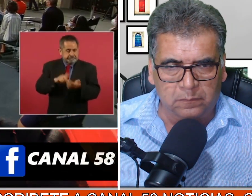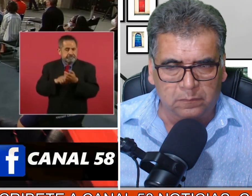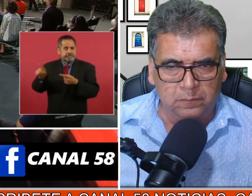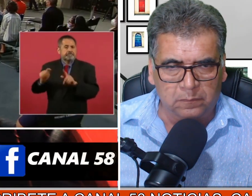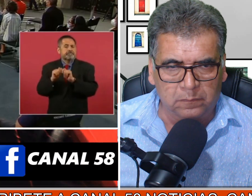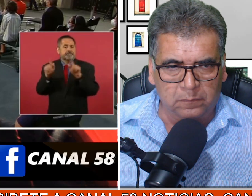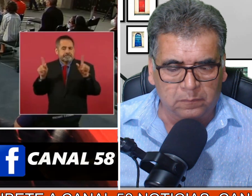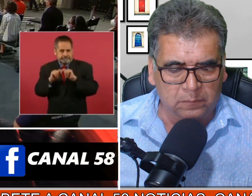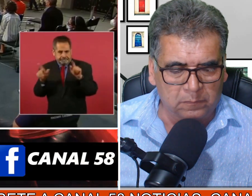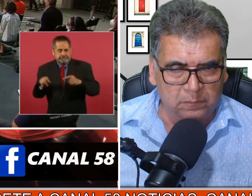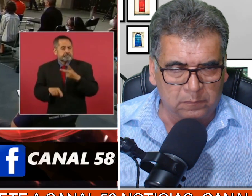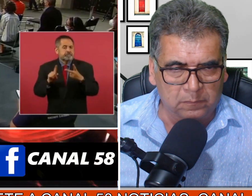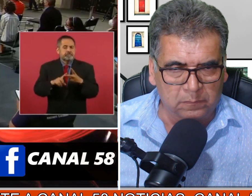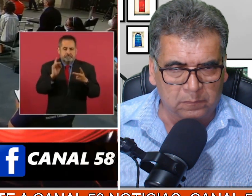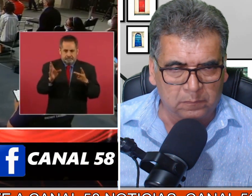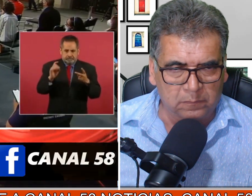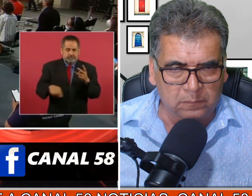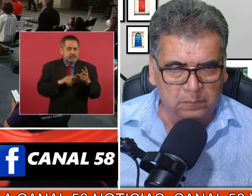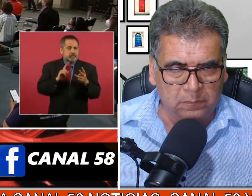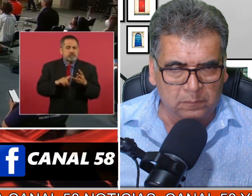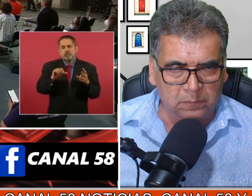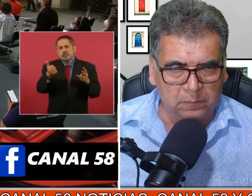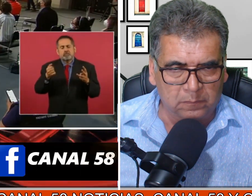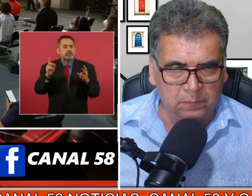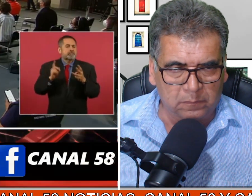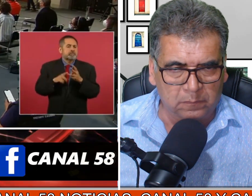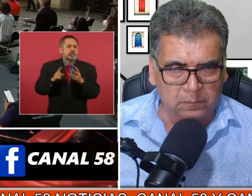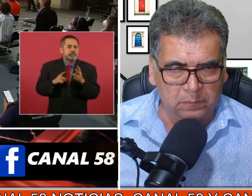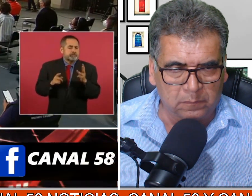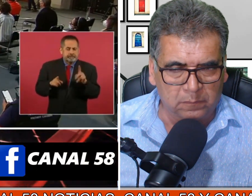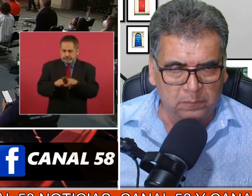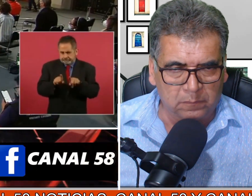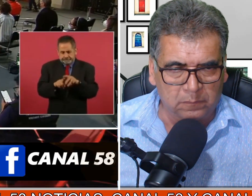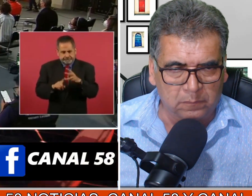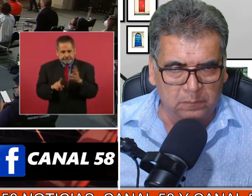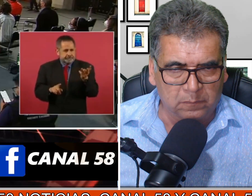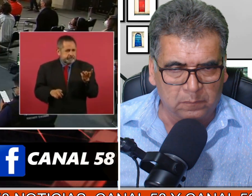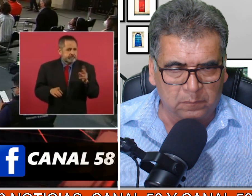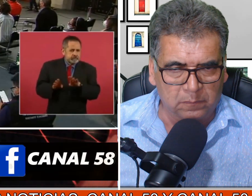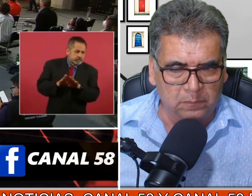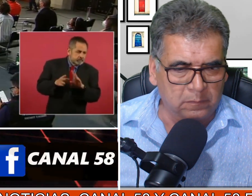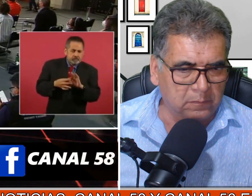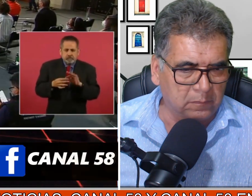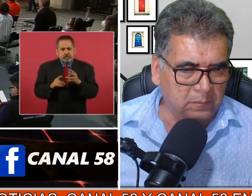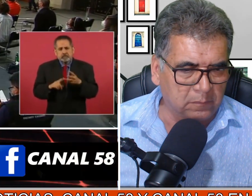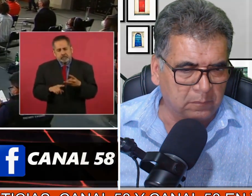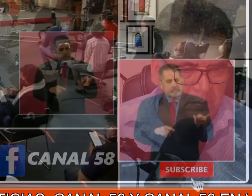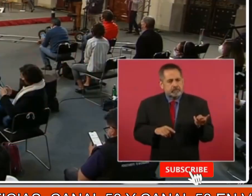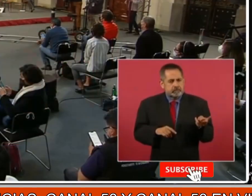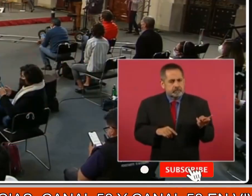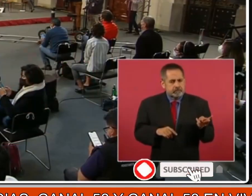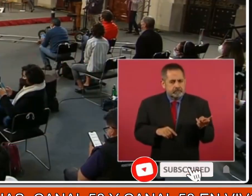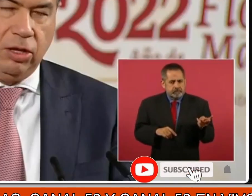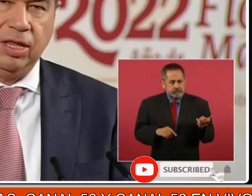Tlaxcala y también estamos atendiendo otros temas relacionados que todo esto entraña pues no solamente